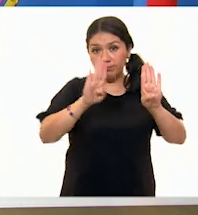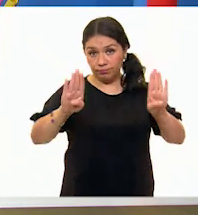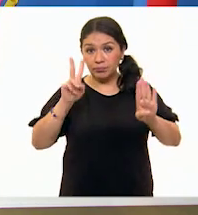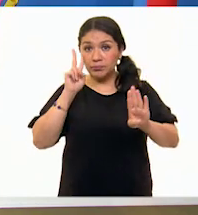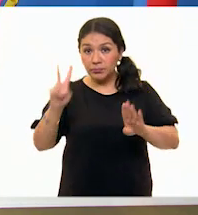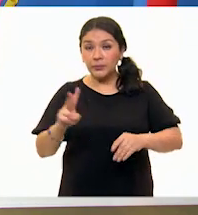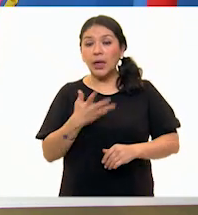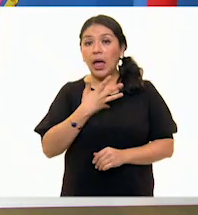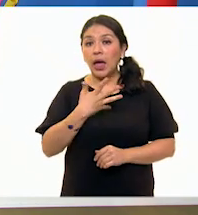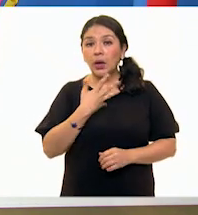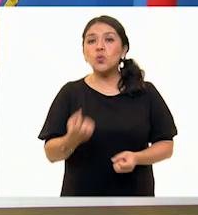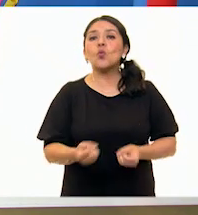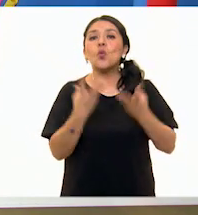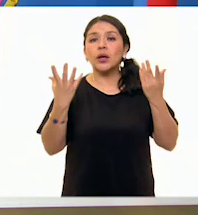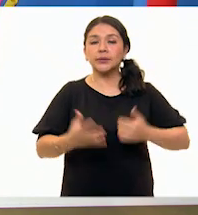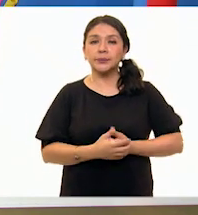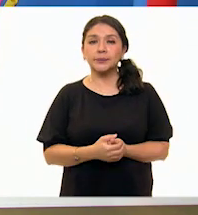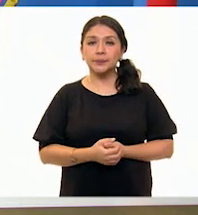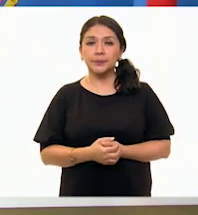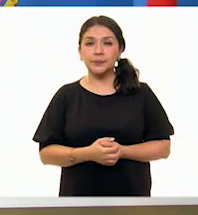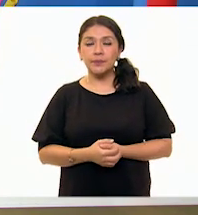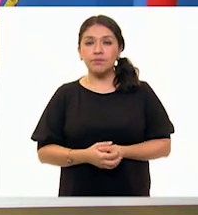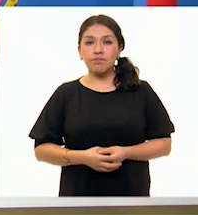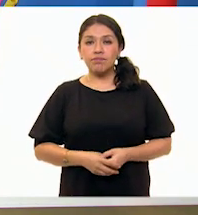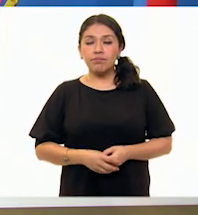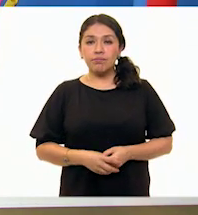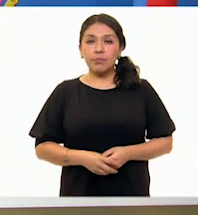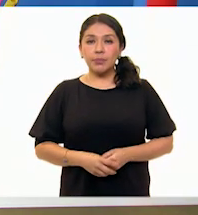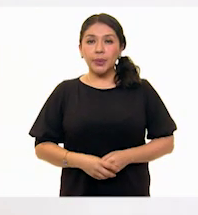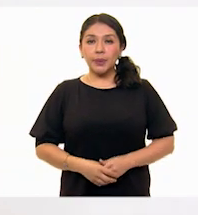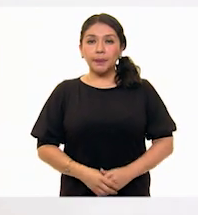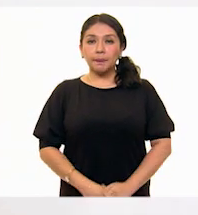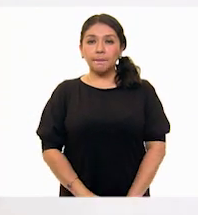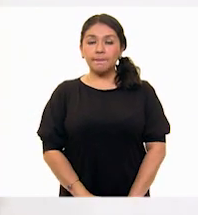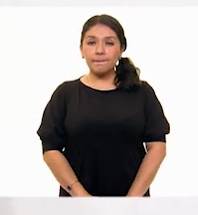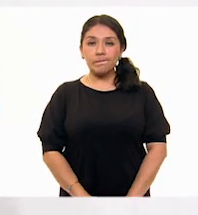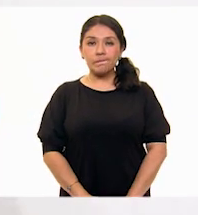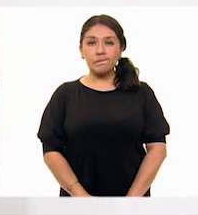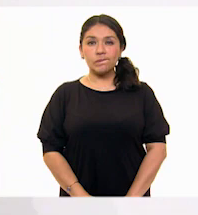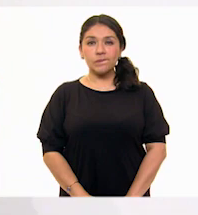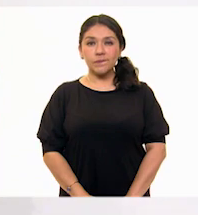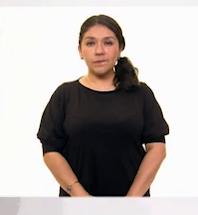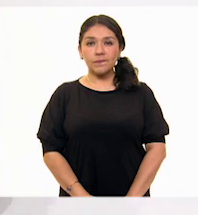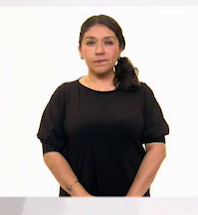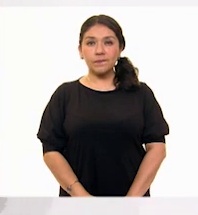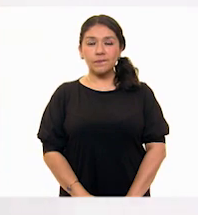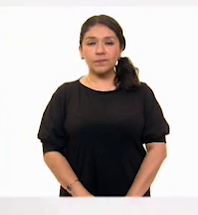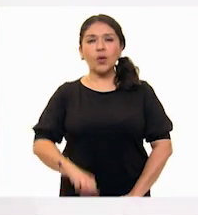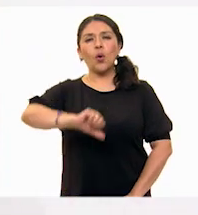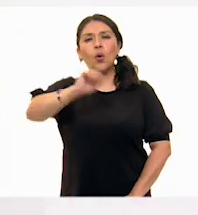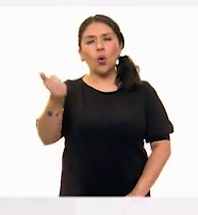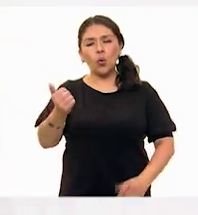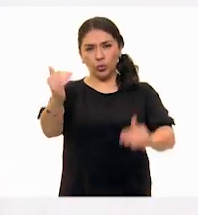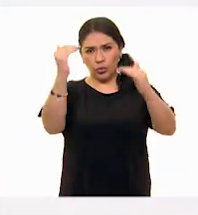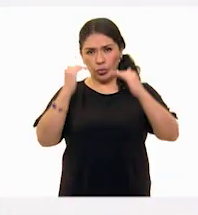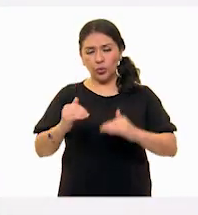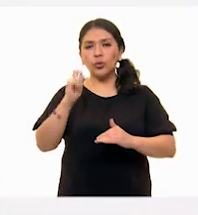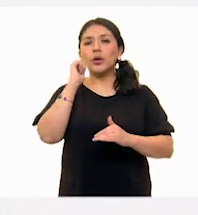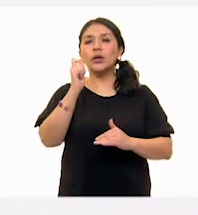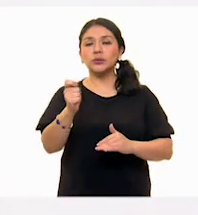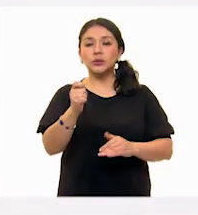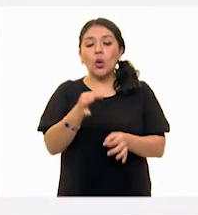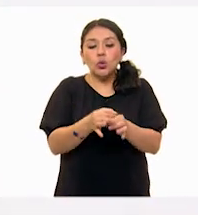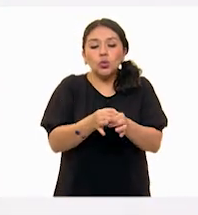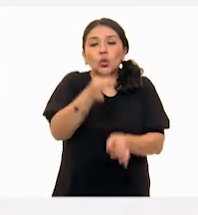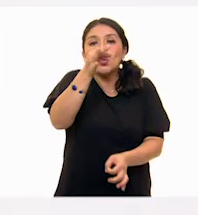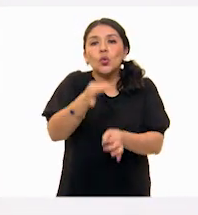hojas de vidrio. Uh-huh. Y el otro dato sería...